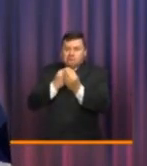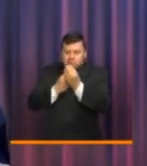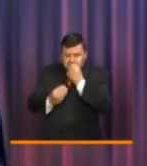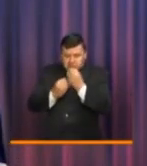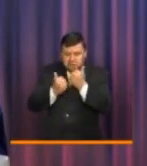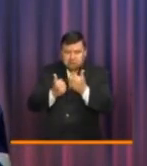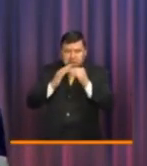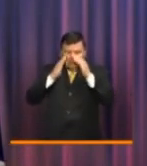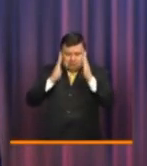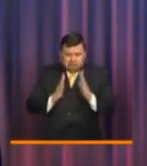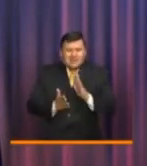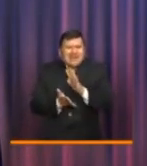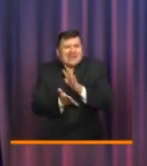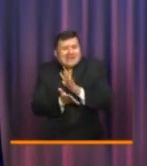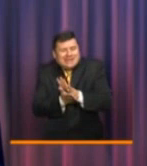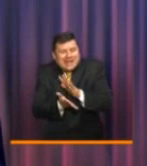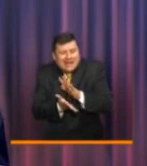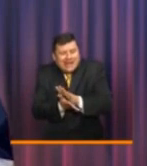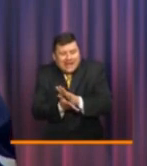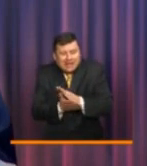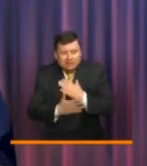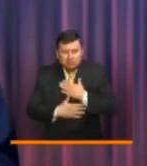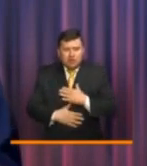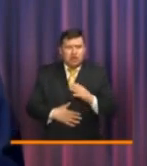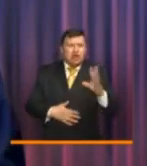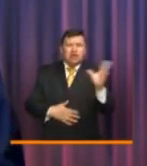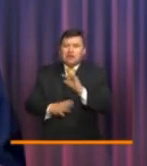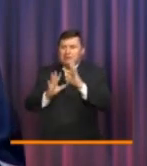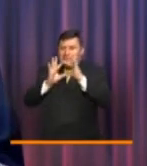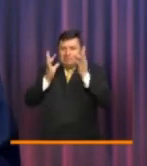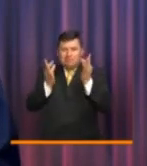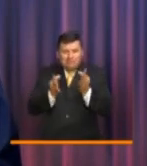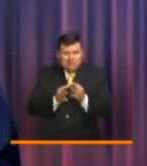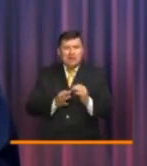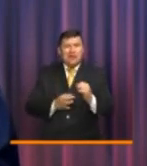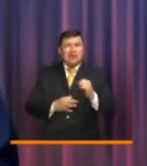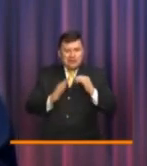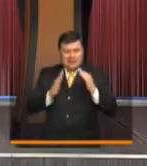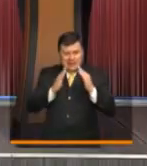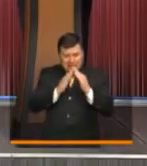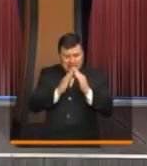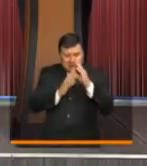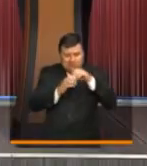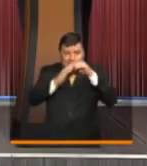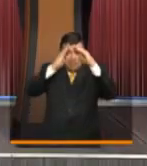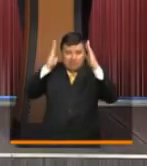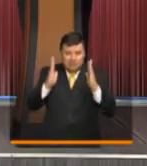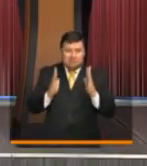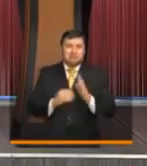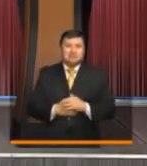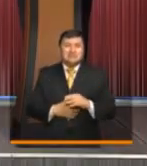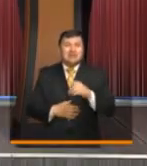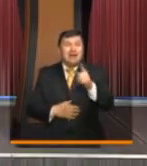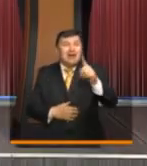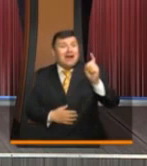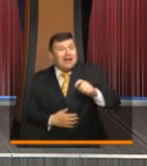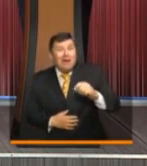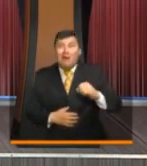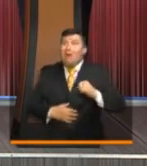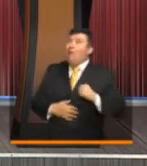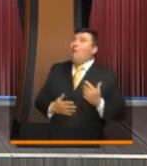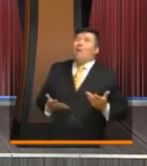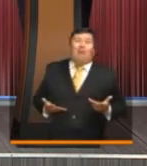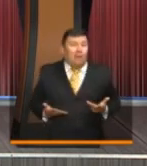Van a estar en su casa tranquilas. Todas las familias tendrán un techo. Quien lo necesite o no lo